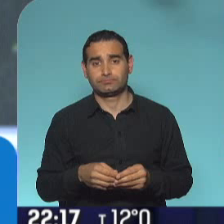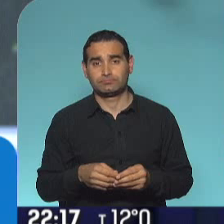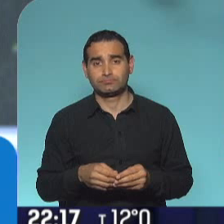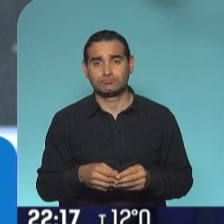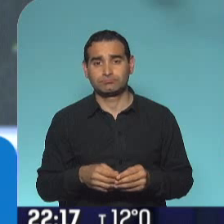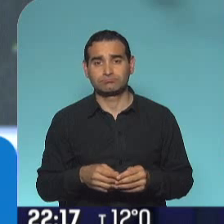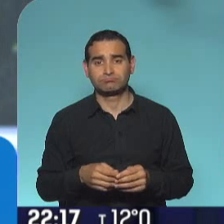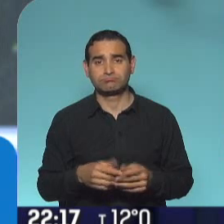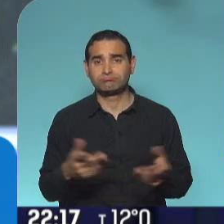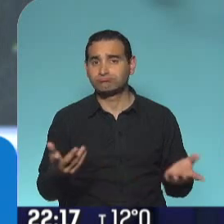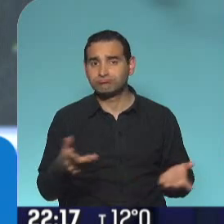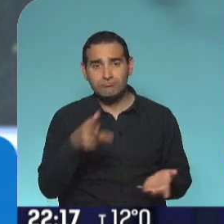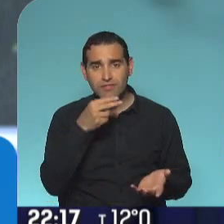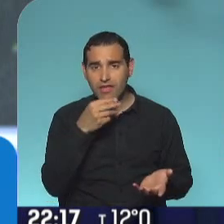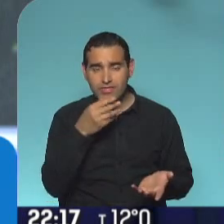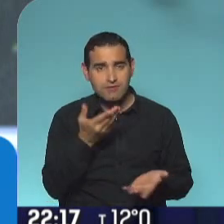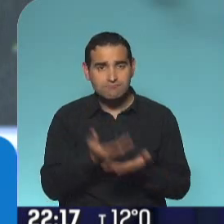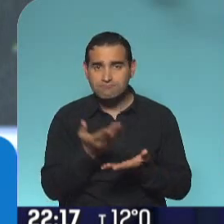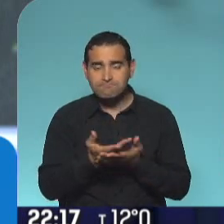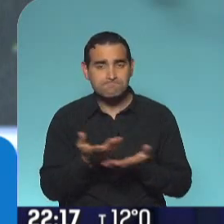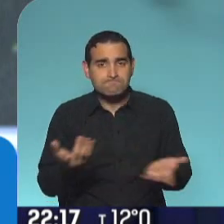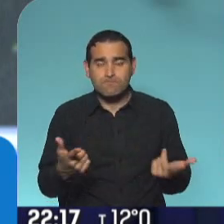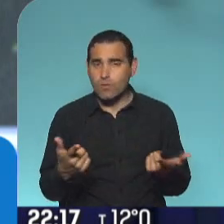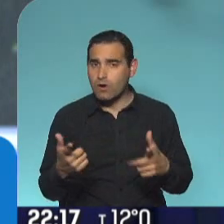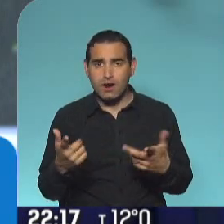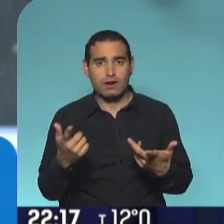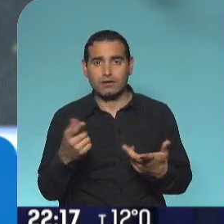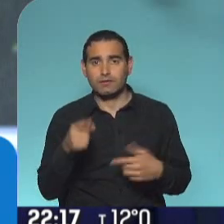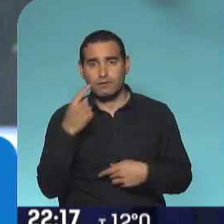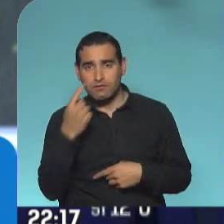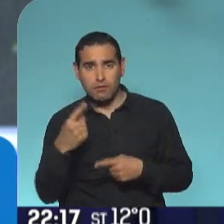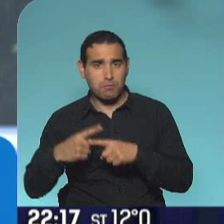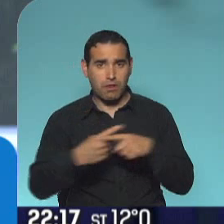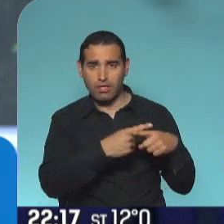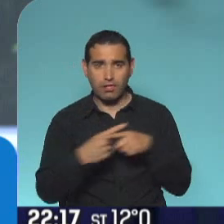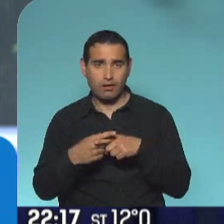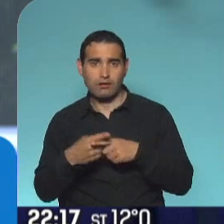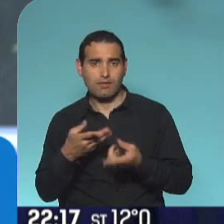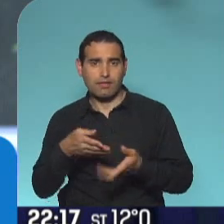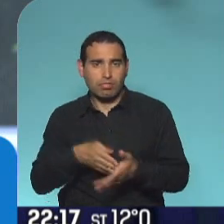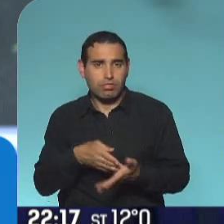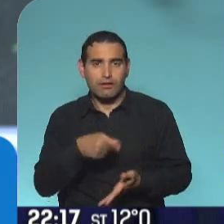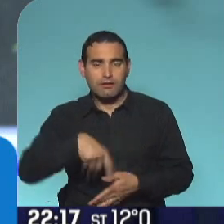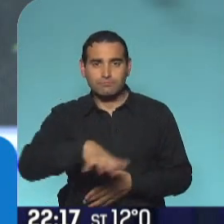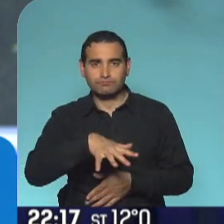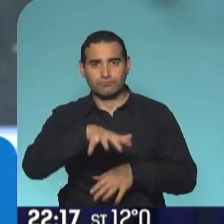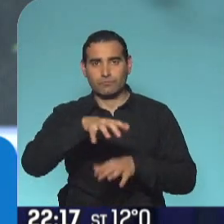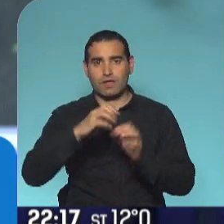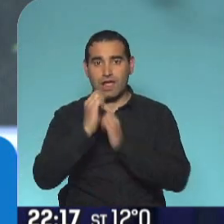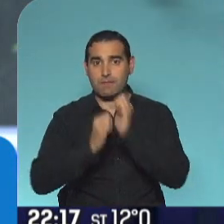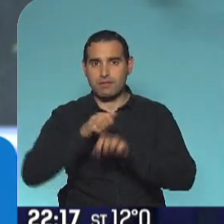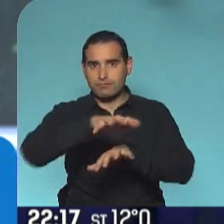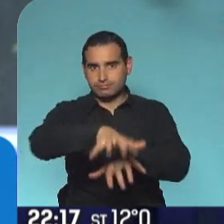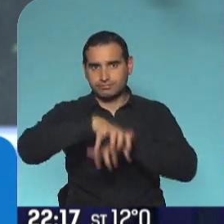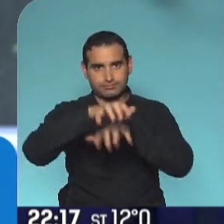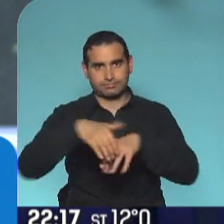no tenemos nada sobre la mesa. Tenemos esto interpuesto por las políticas, pero el avance de la agroindustria sigue